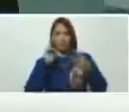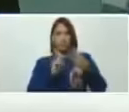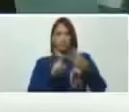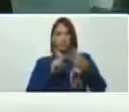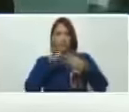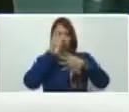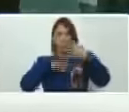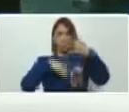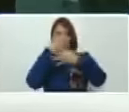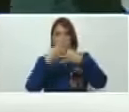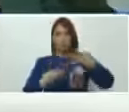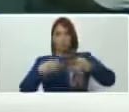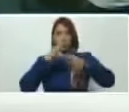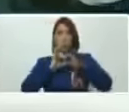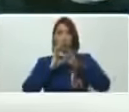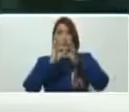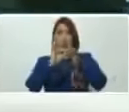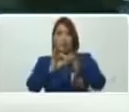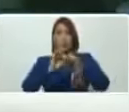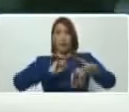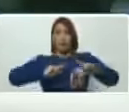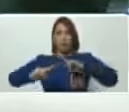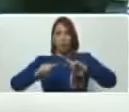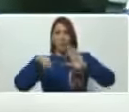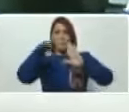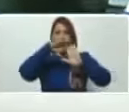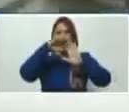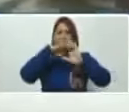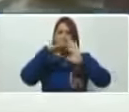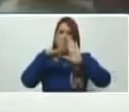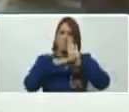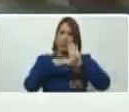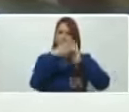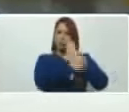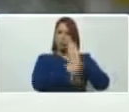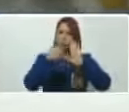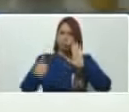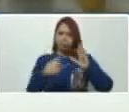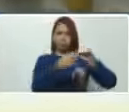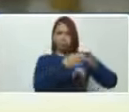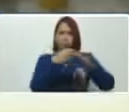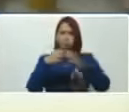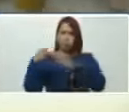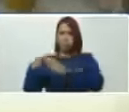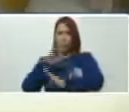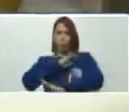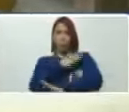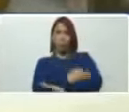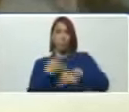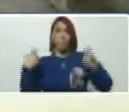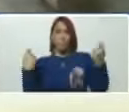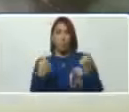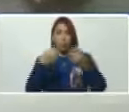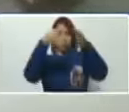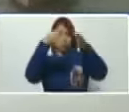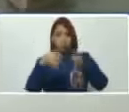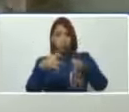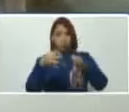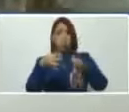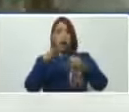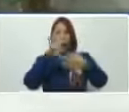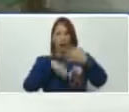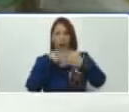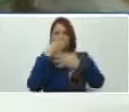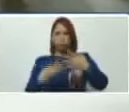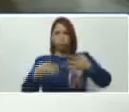de acción, donde están las prioridades de cada núcleo del poder popular. En lo concreto, agenda